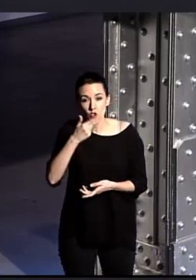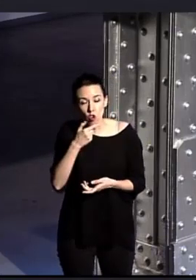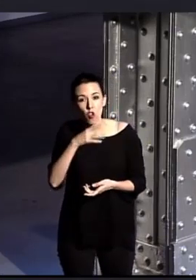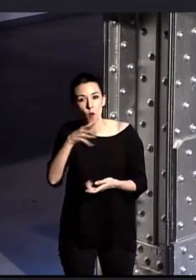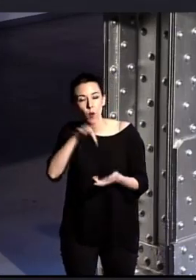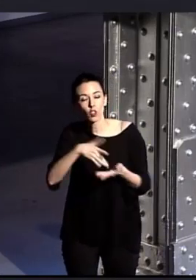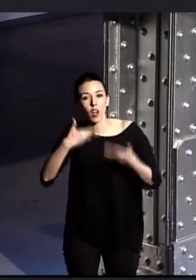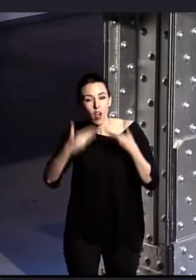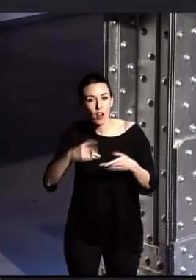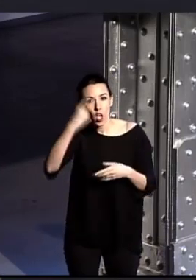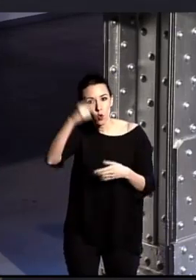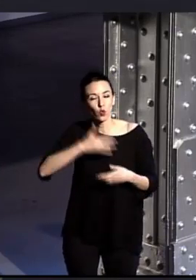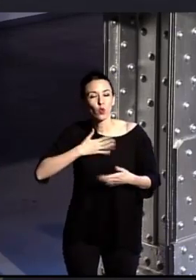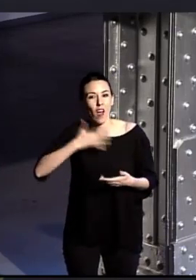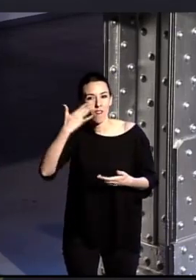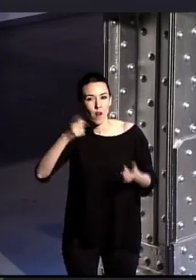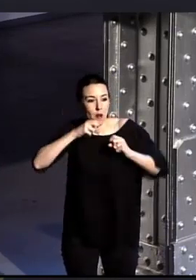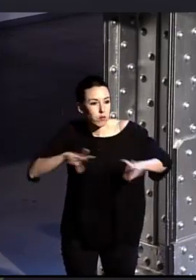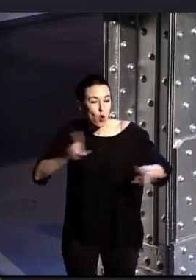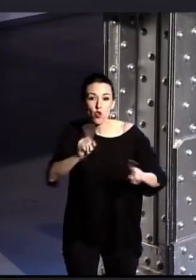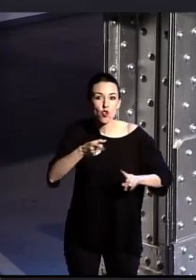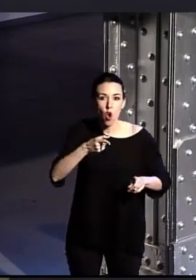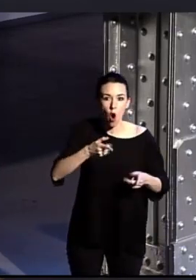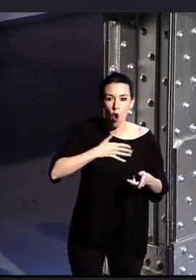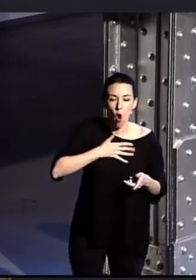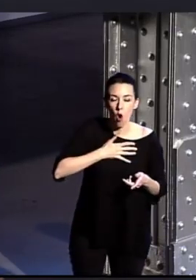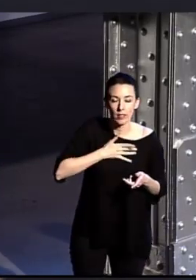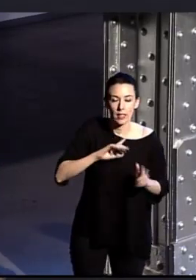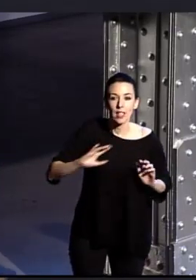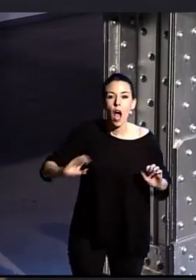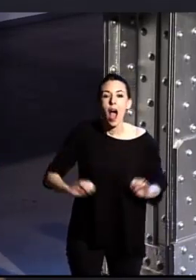porque se daba a conocer a través de la cultura popular no escrita. Aleluyas,